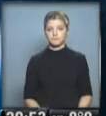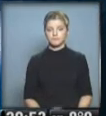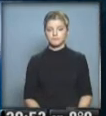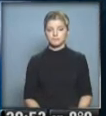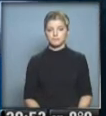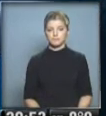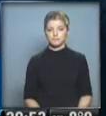El